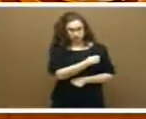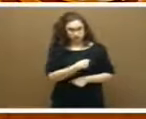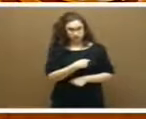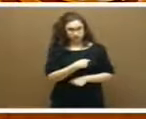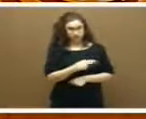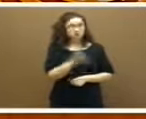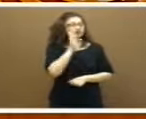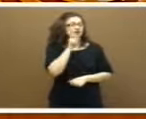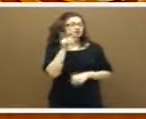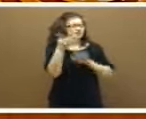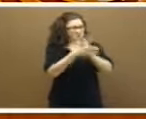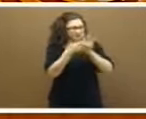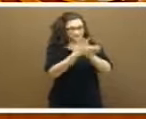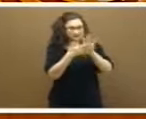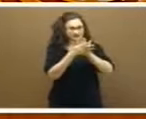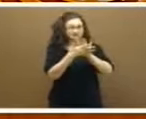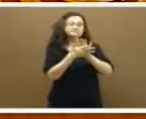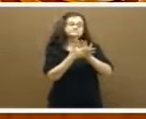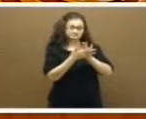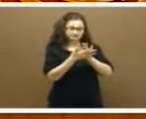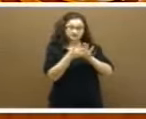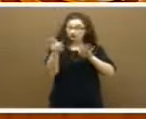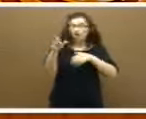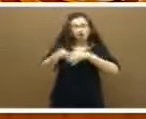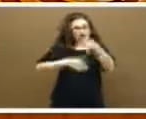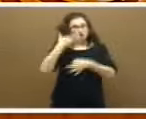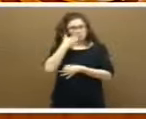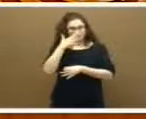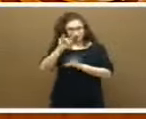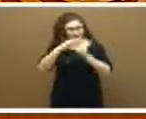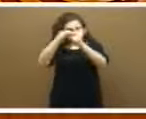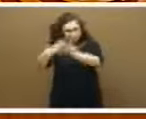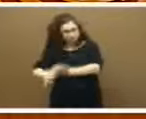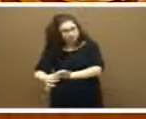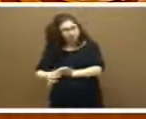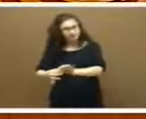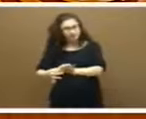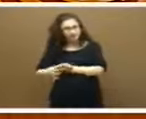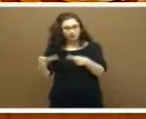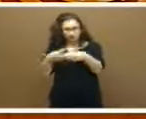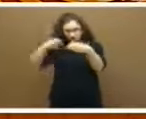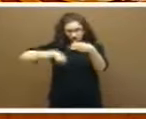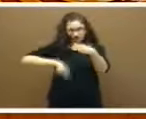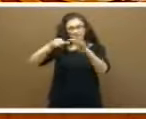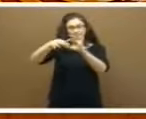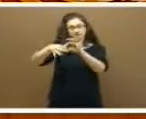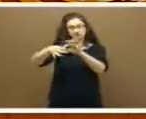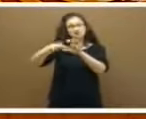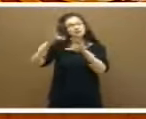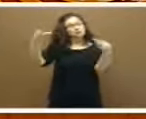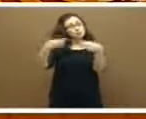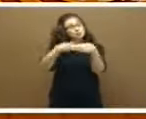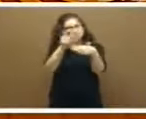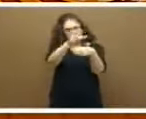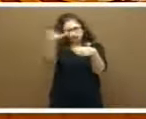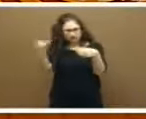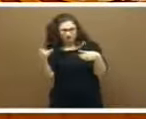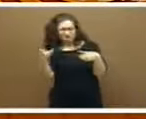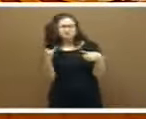los que me han precedido en el uso de la palabra, son órganos colegiados que están constituidos por una pluralidad de personas